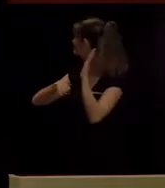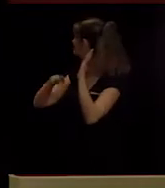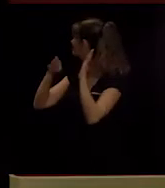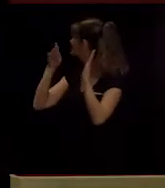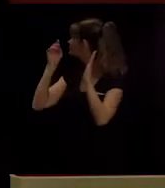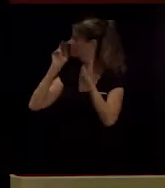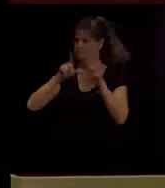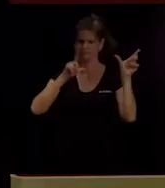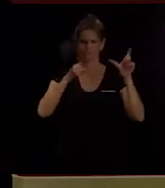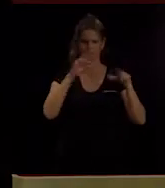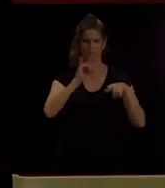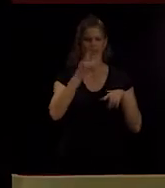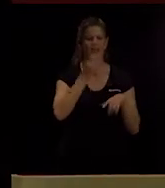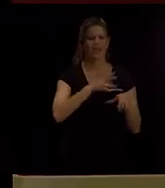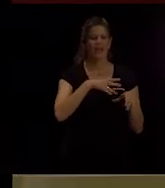de la mañana.